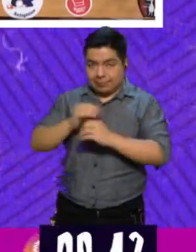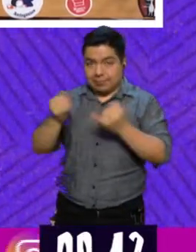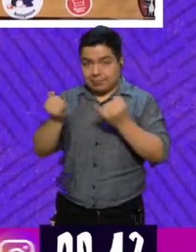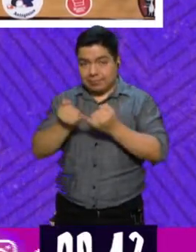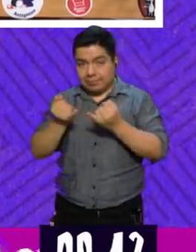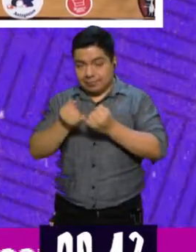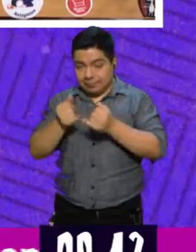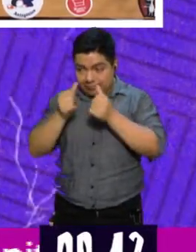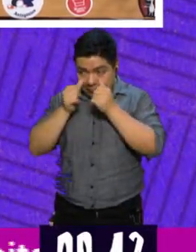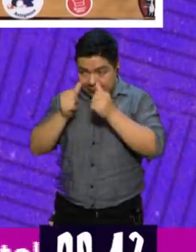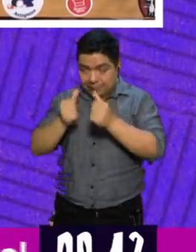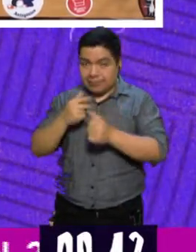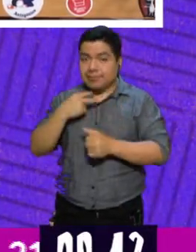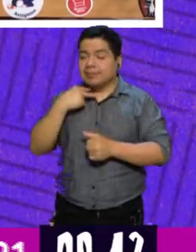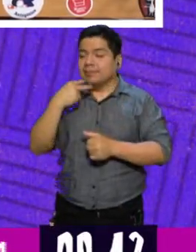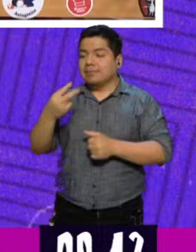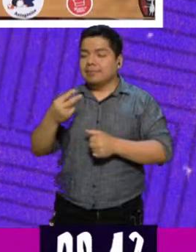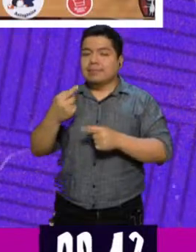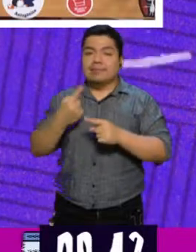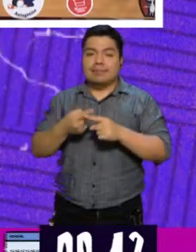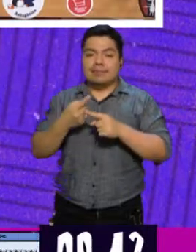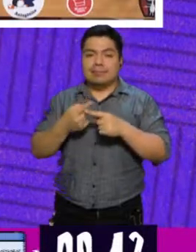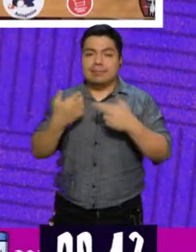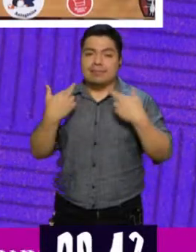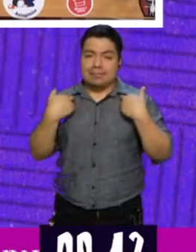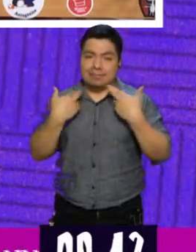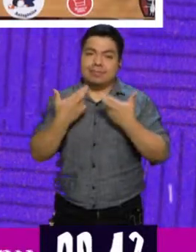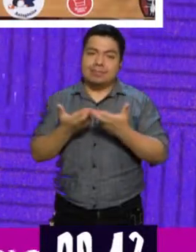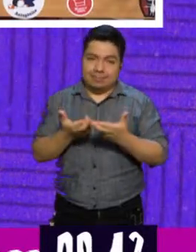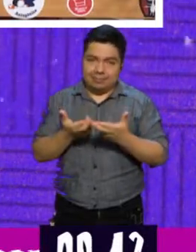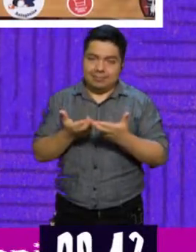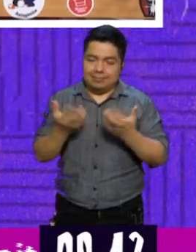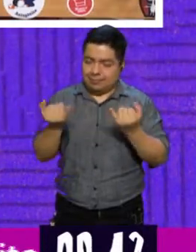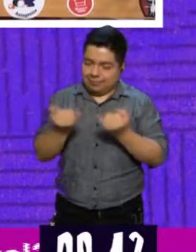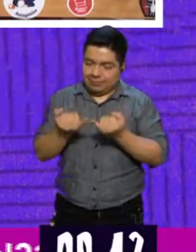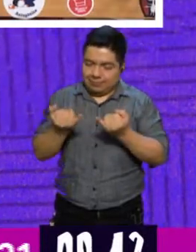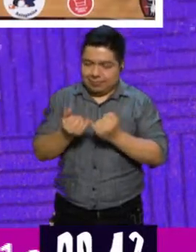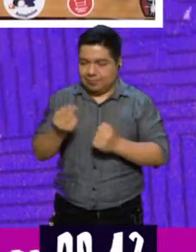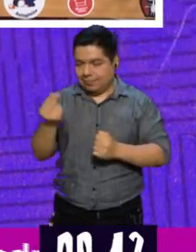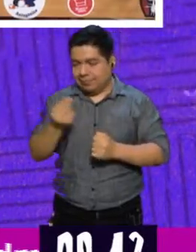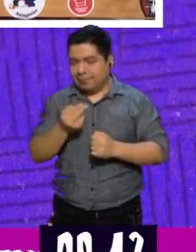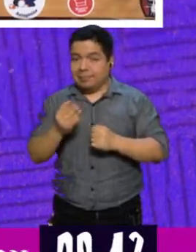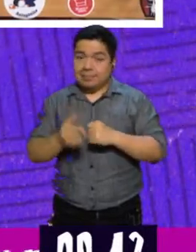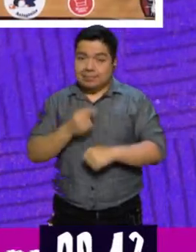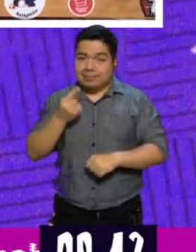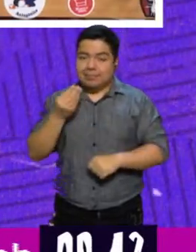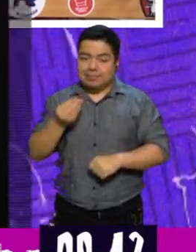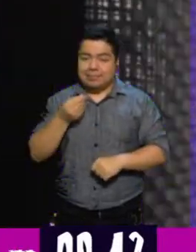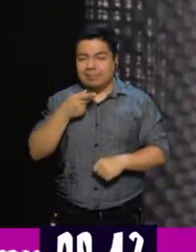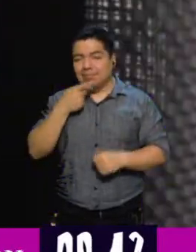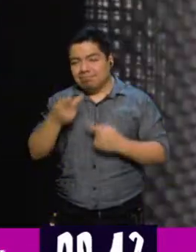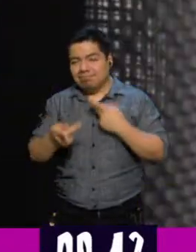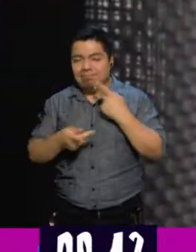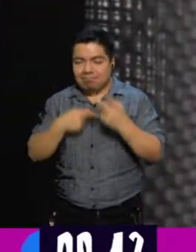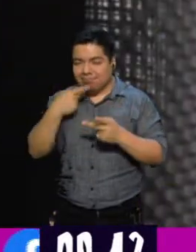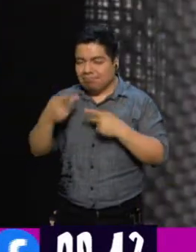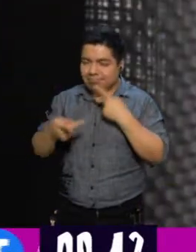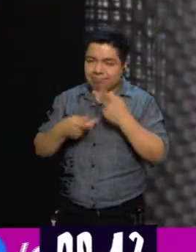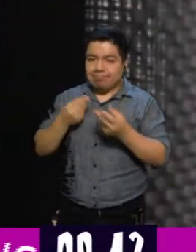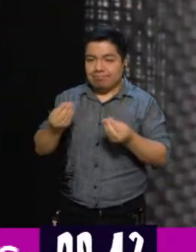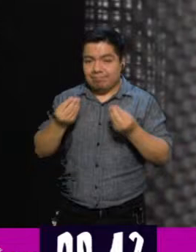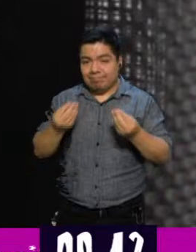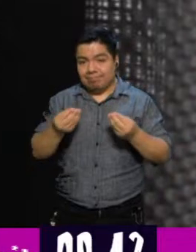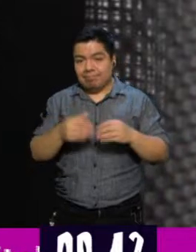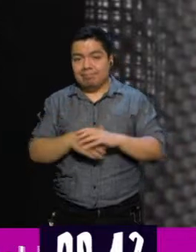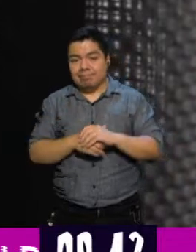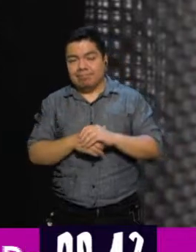tema de la voz, son los profesores. Sí. Por un lado, porque la utilizamos mucho, pero además porque los gises,